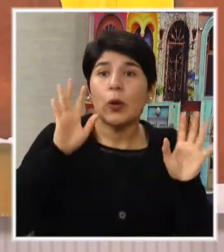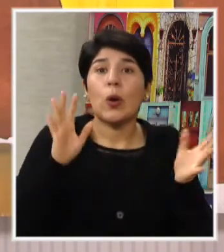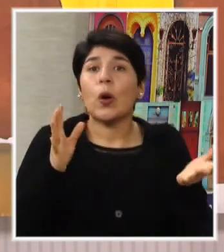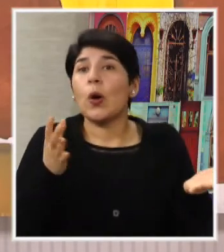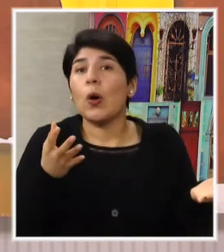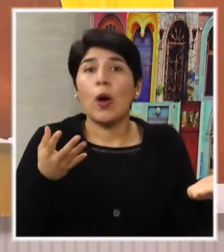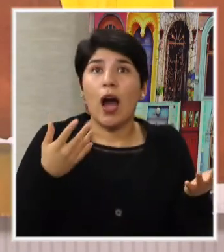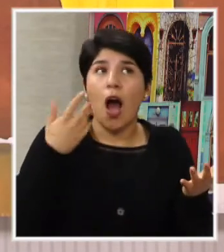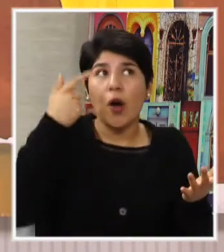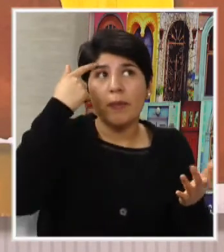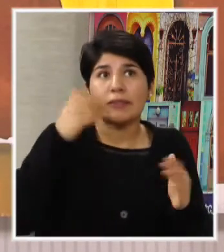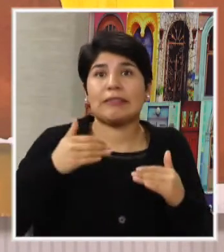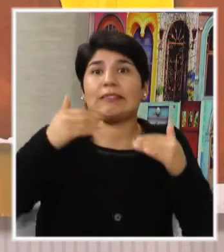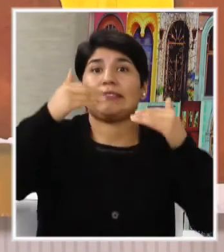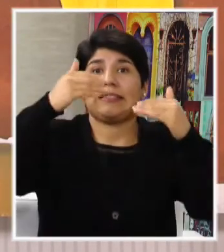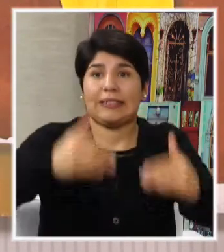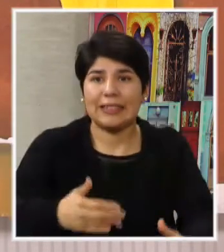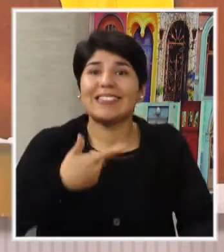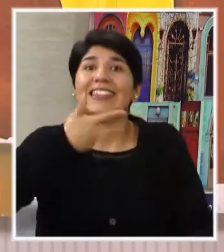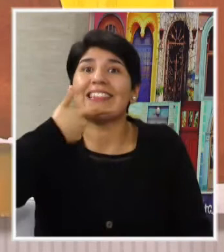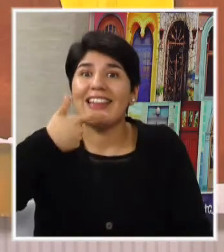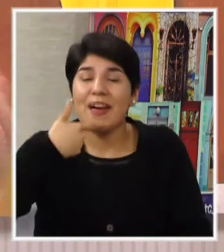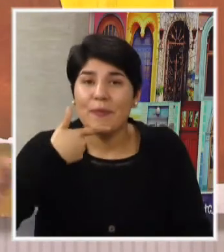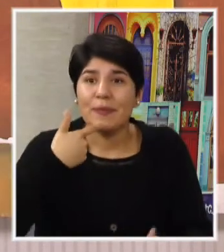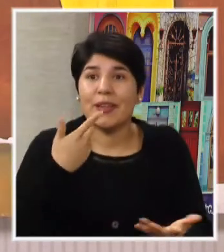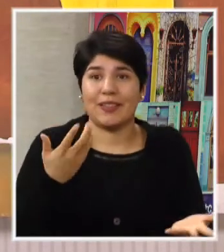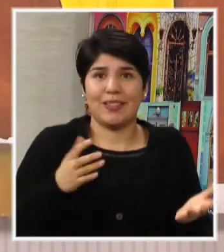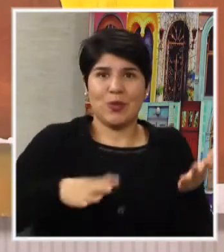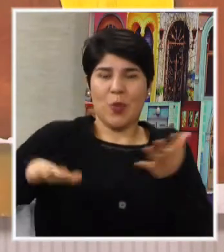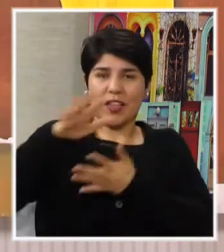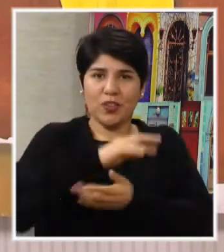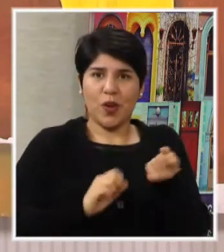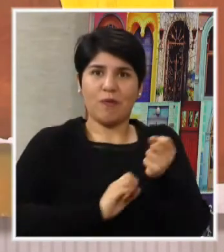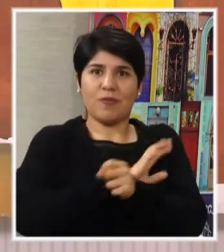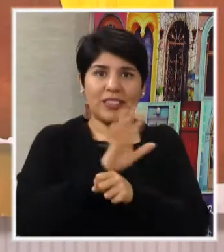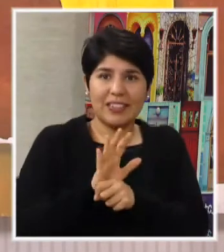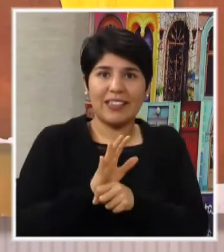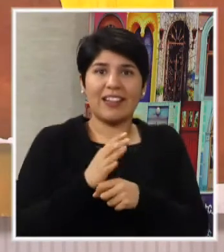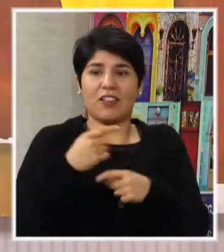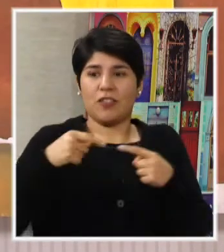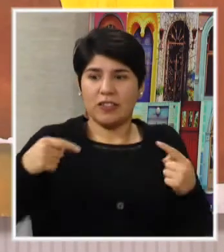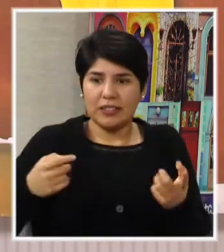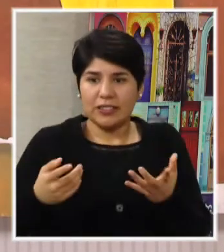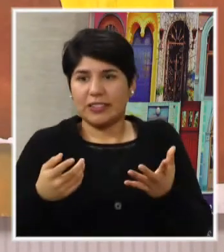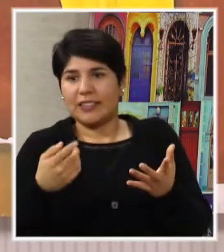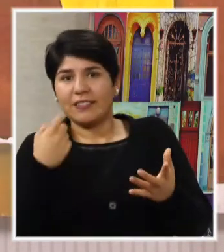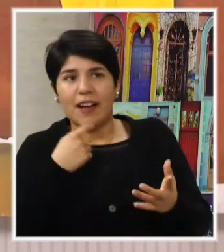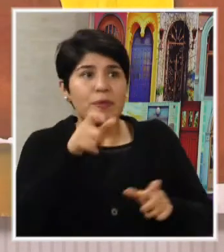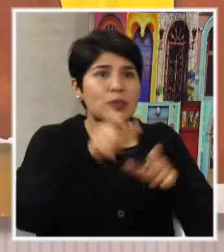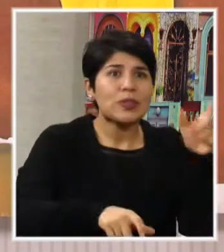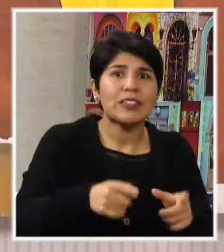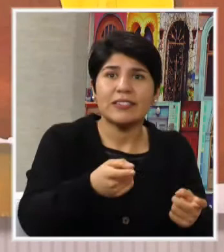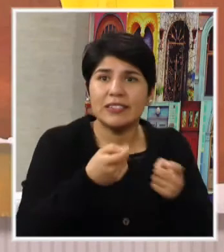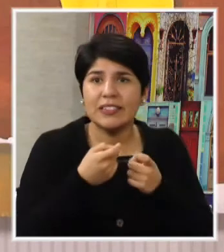proyectarse hasta septiembre con todo esto que está señalando la situación de pandemia las casas de recursos las necesidades que tiene la gente